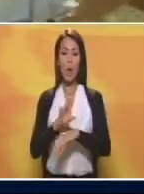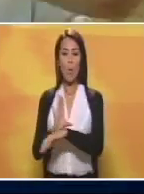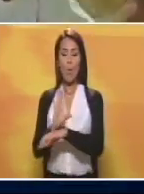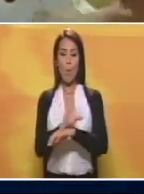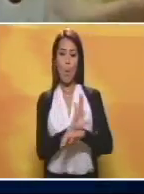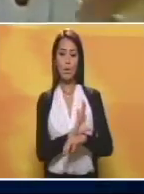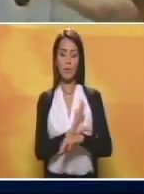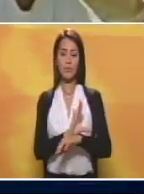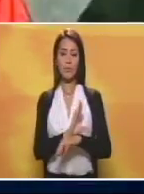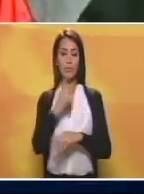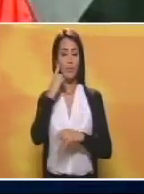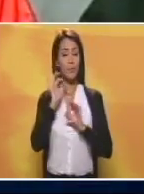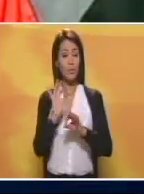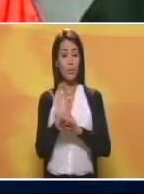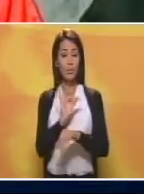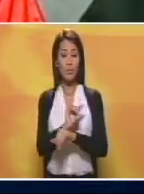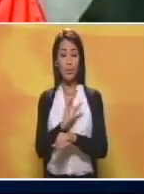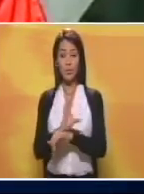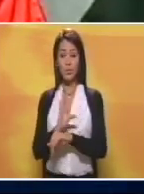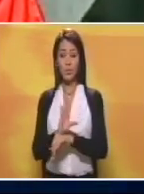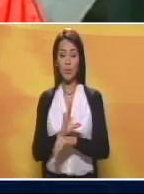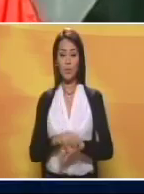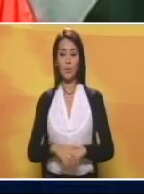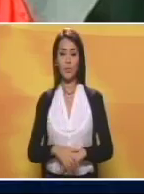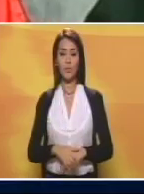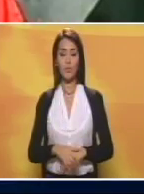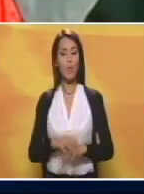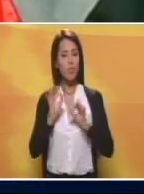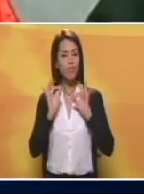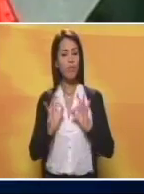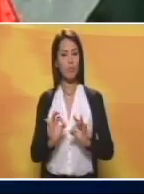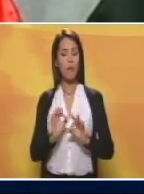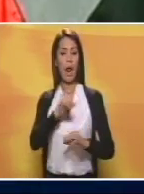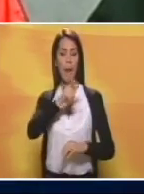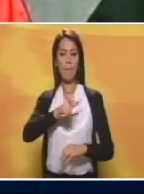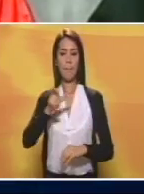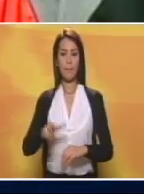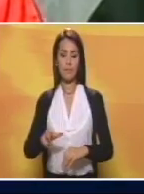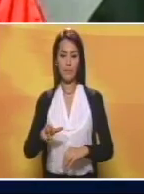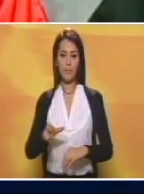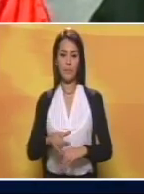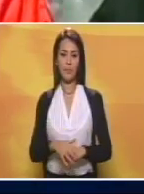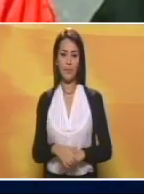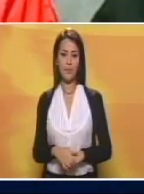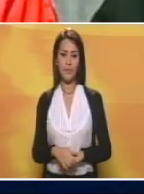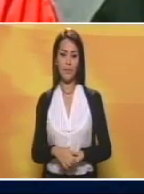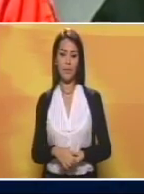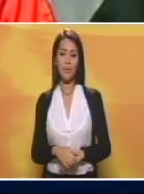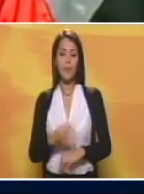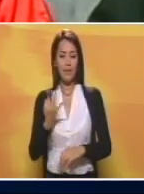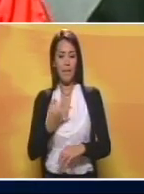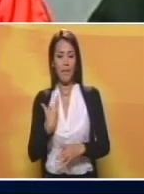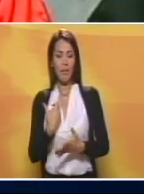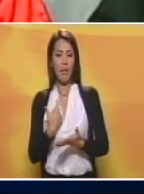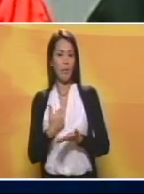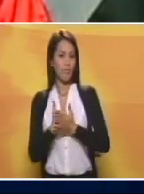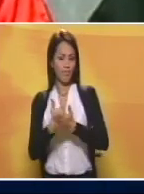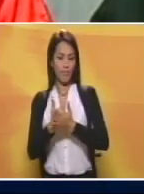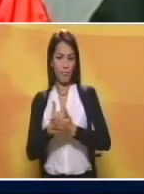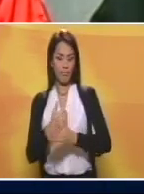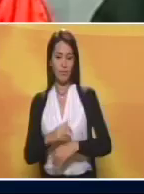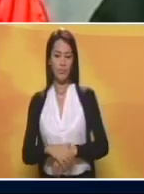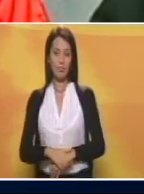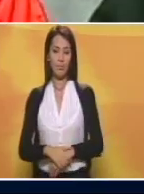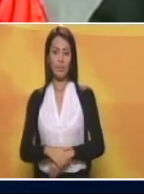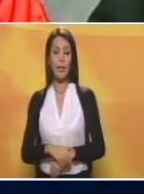nos permitió atender de manera oportuna a las personas que realmente lo necesitaban. Se